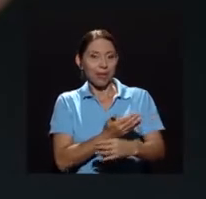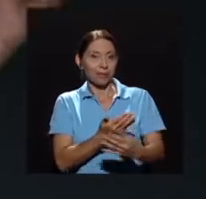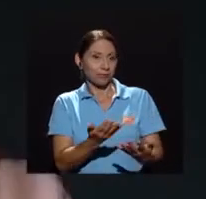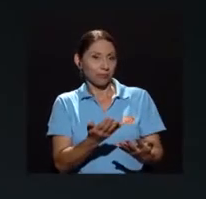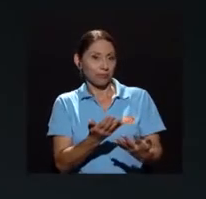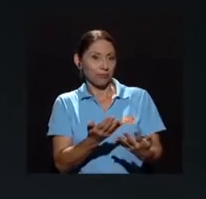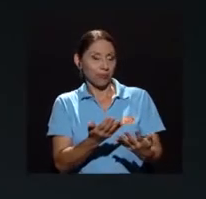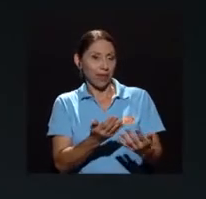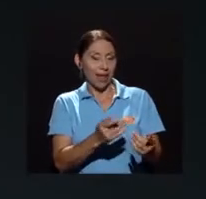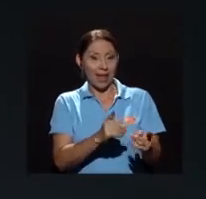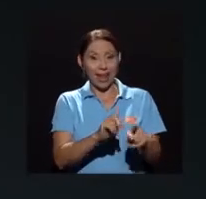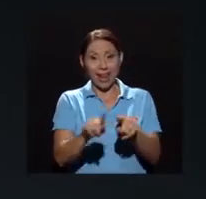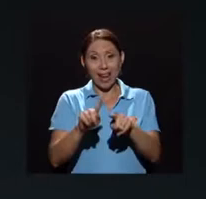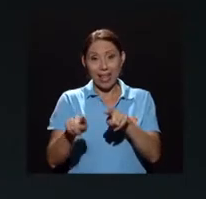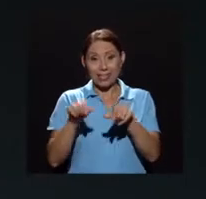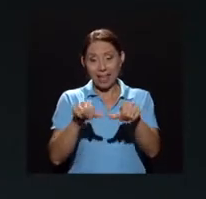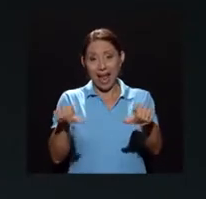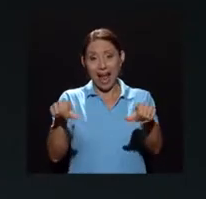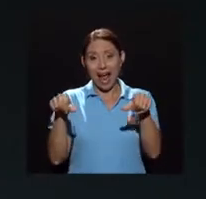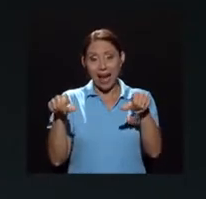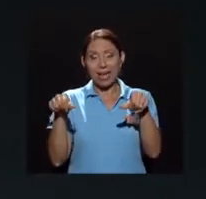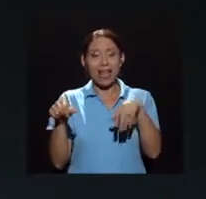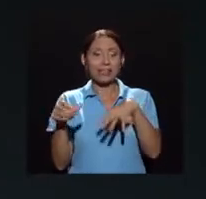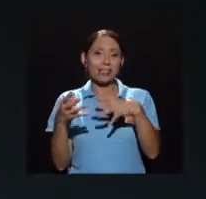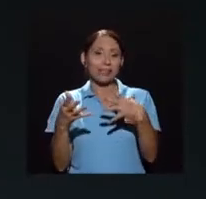en las áreas de prima